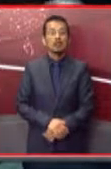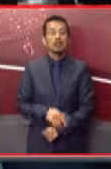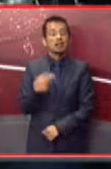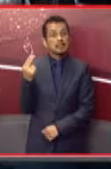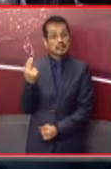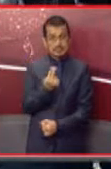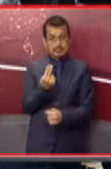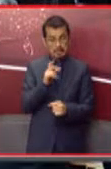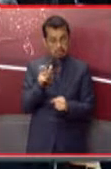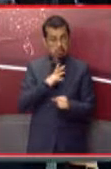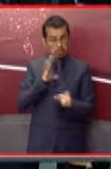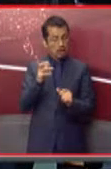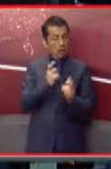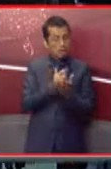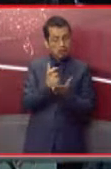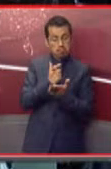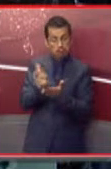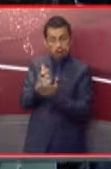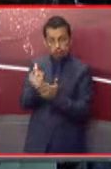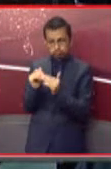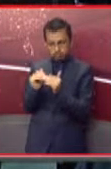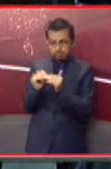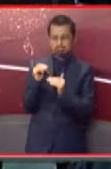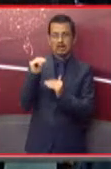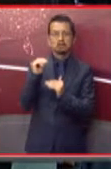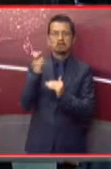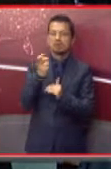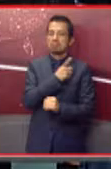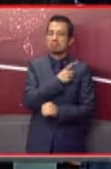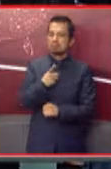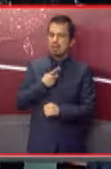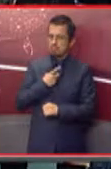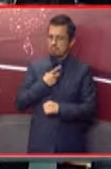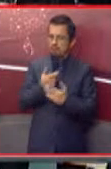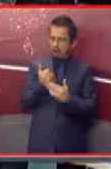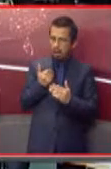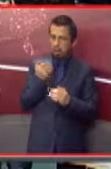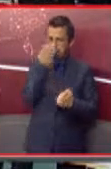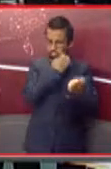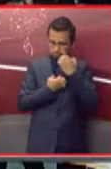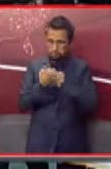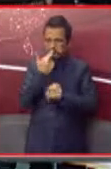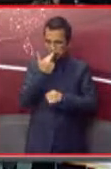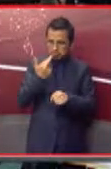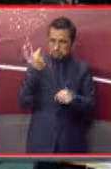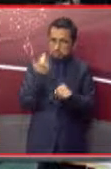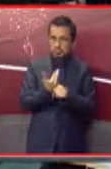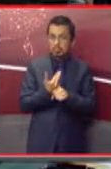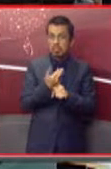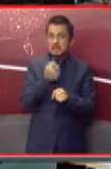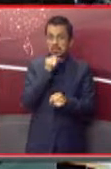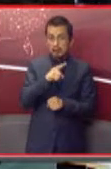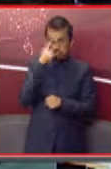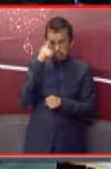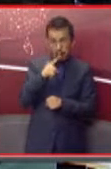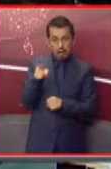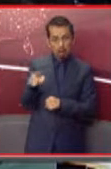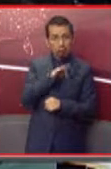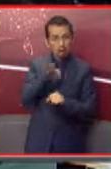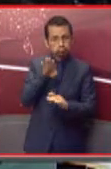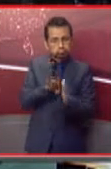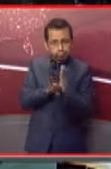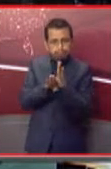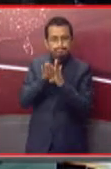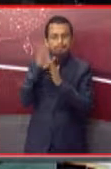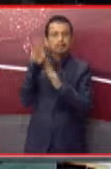necesarias para que el aumento del salario mínimo se haga de manera responsable y que no ponga en riesgo el desarrollo y crecimiento